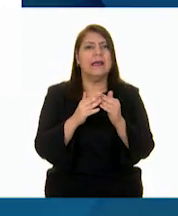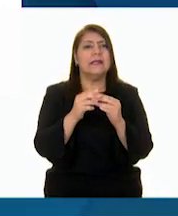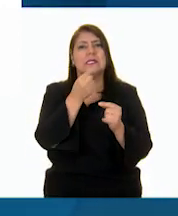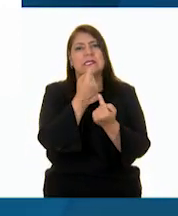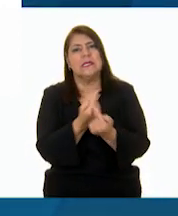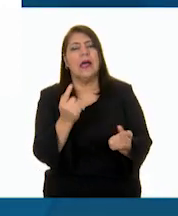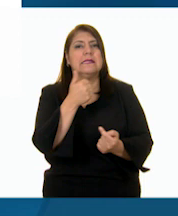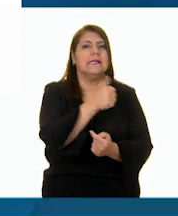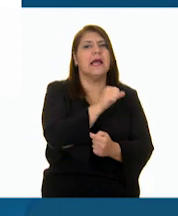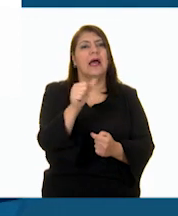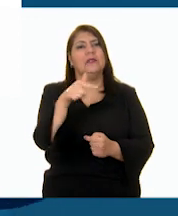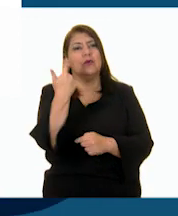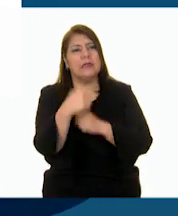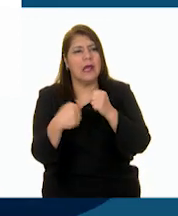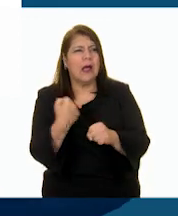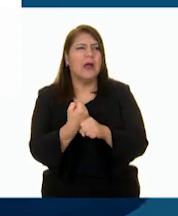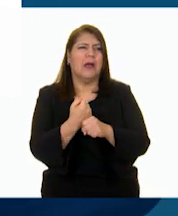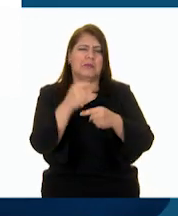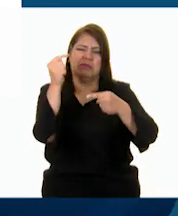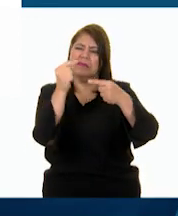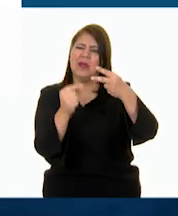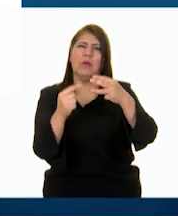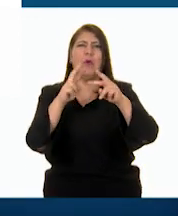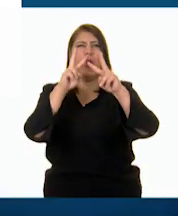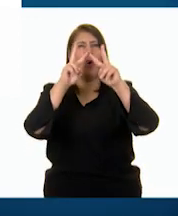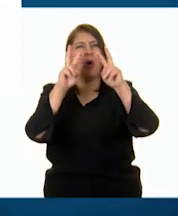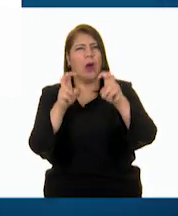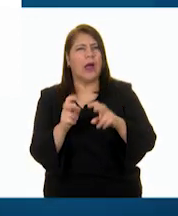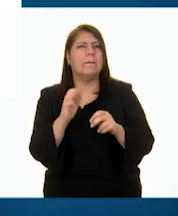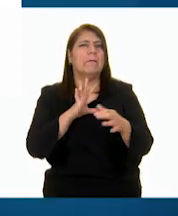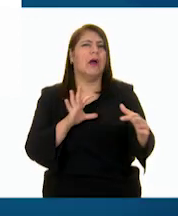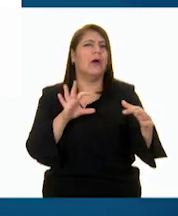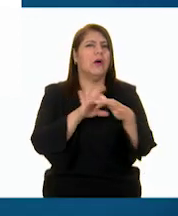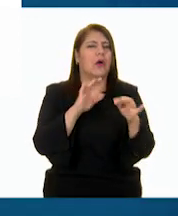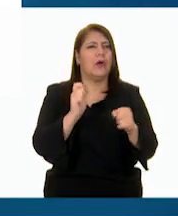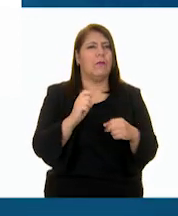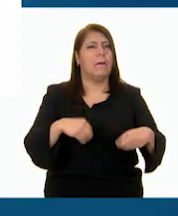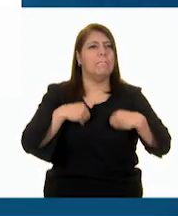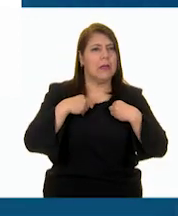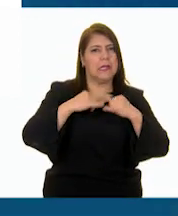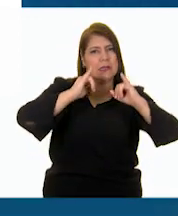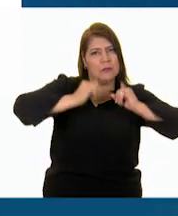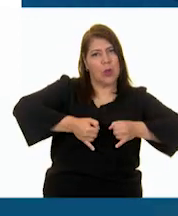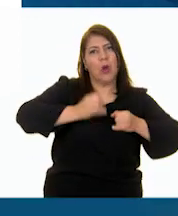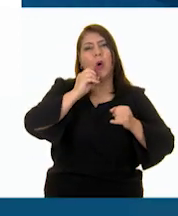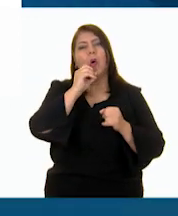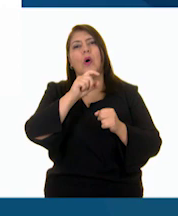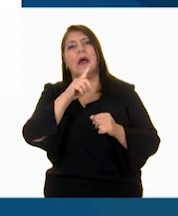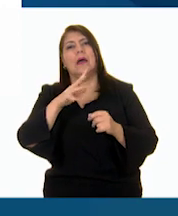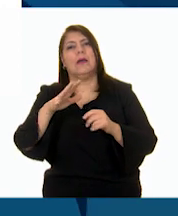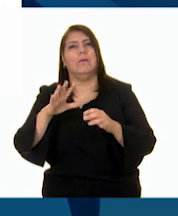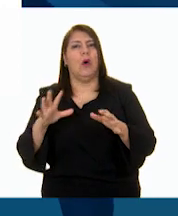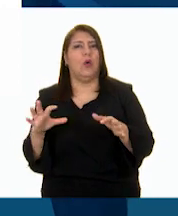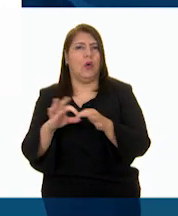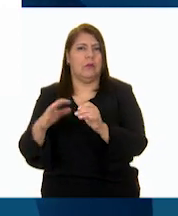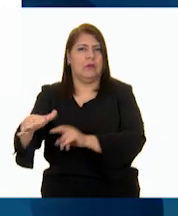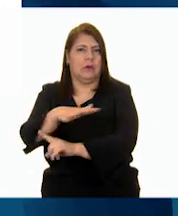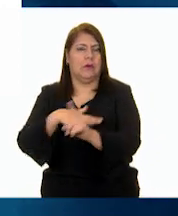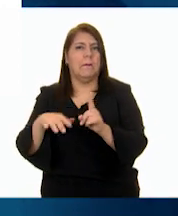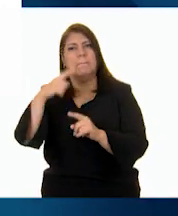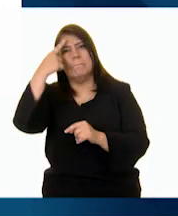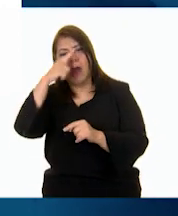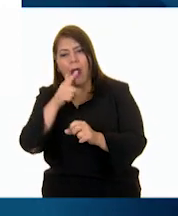relación con diferentes aspectos de su vida individual y colectiva, para identificar problemas y